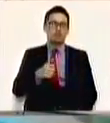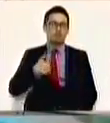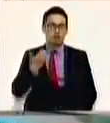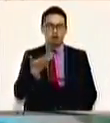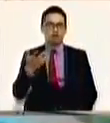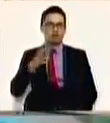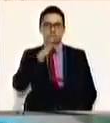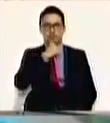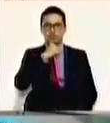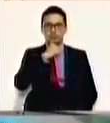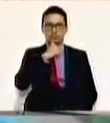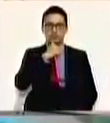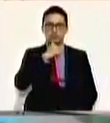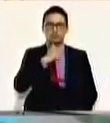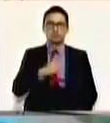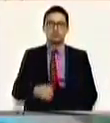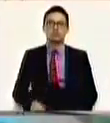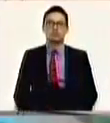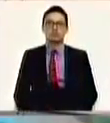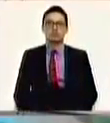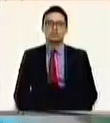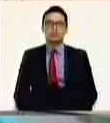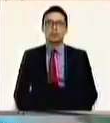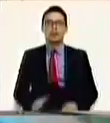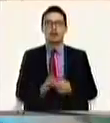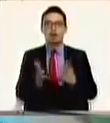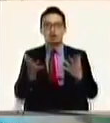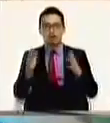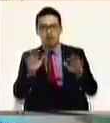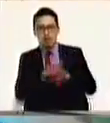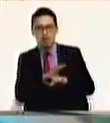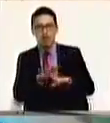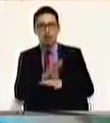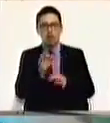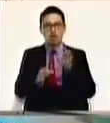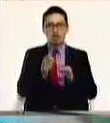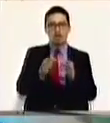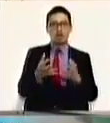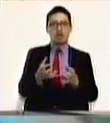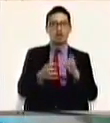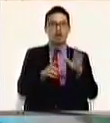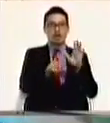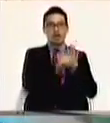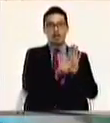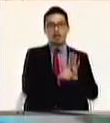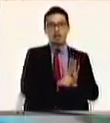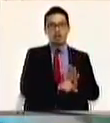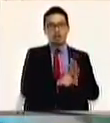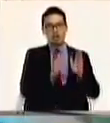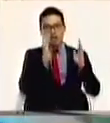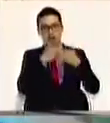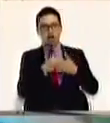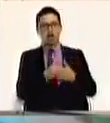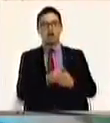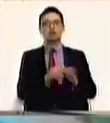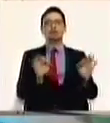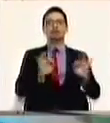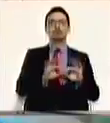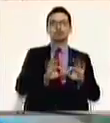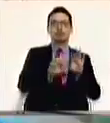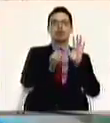alguna. Y sin dilación significa sin artificios jurídicos que pretenden legalizar lo ilegal. Eso no es